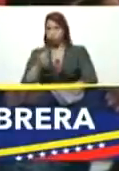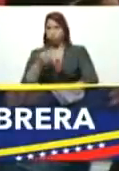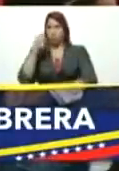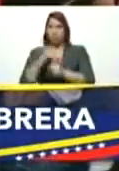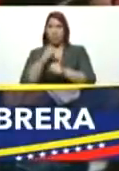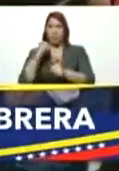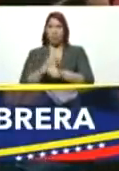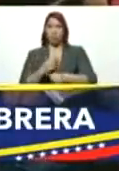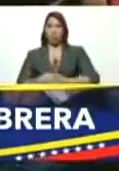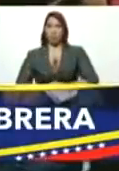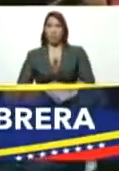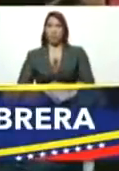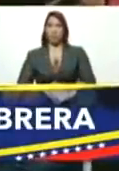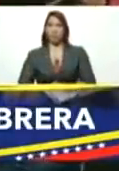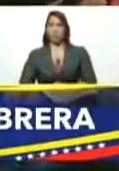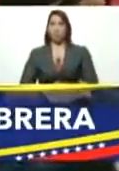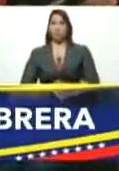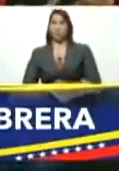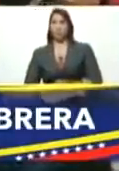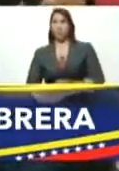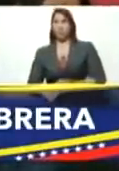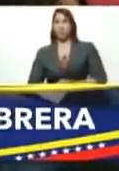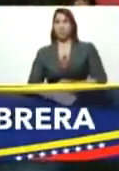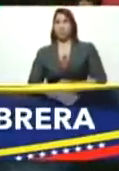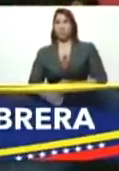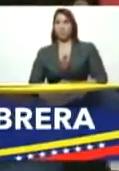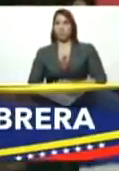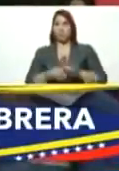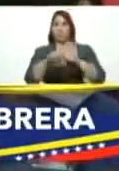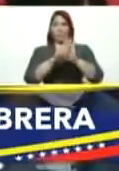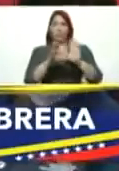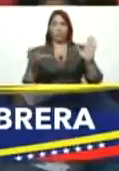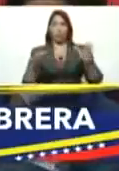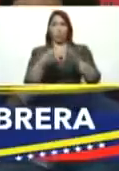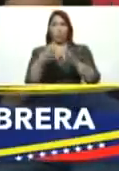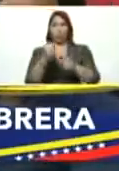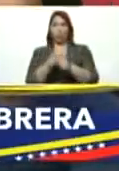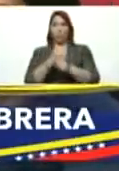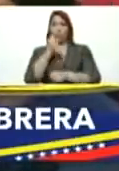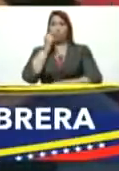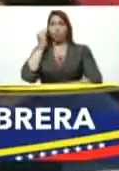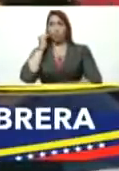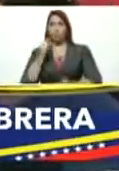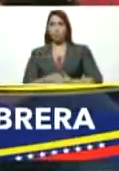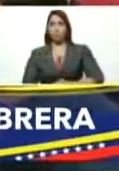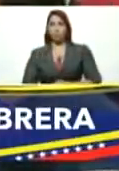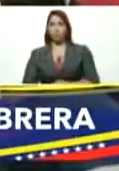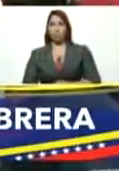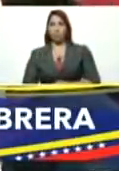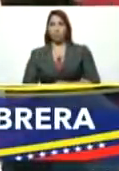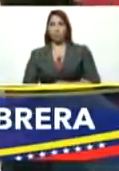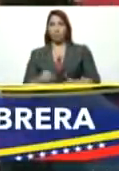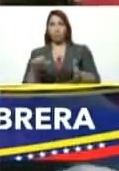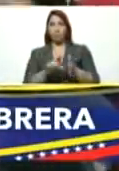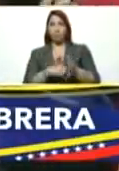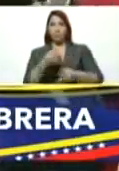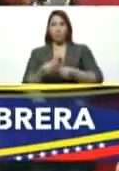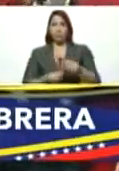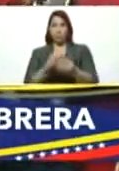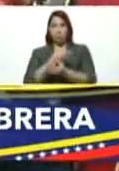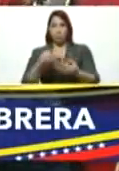trabajadoras y trabajadores y de la ley orgánica del trabajo donde hacemos su correcto